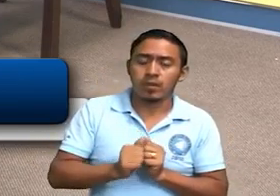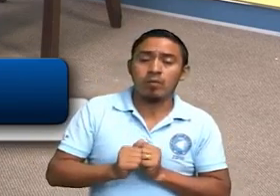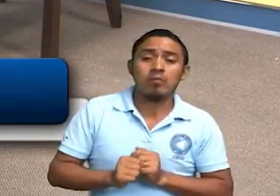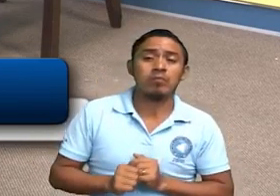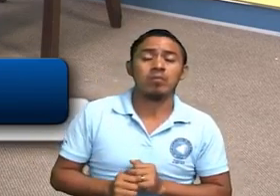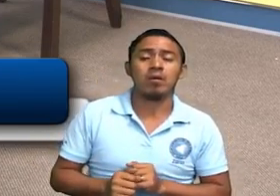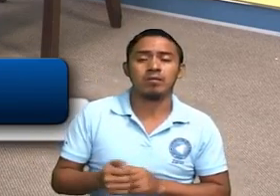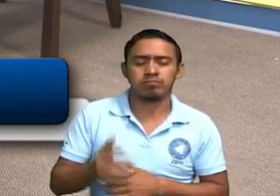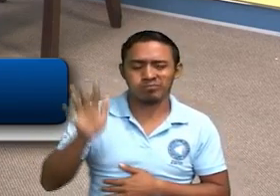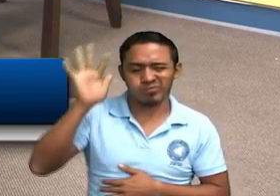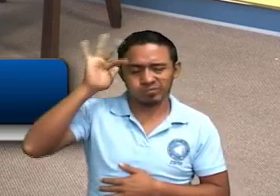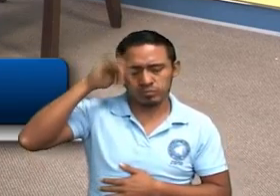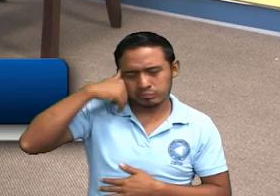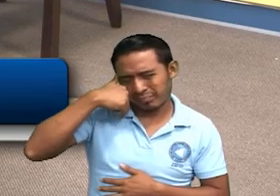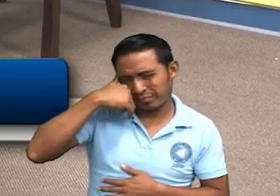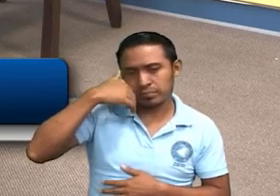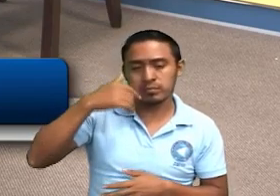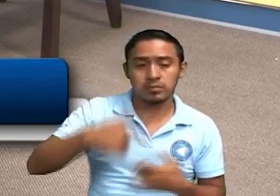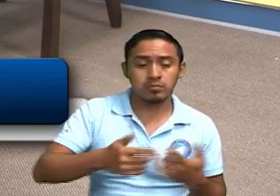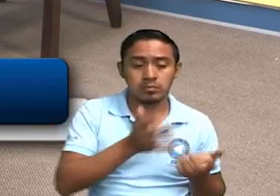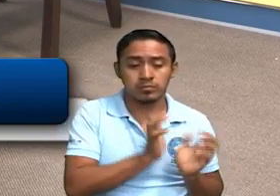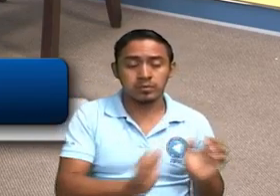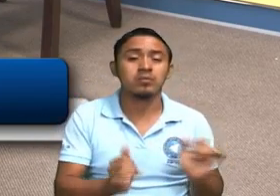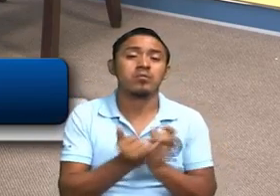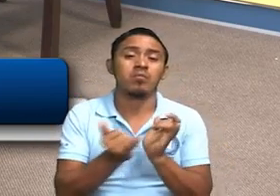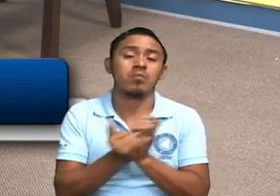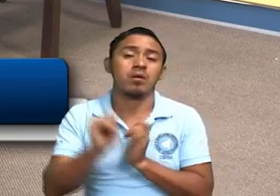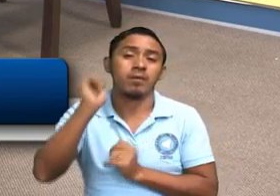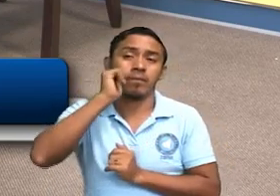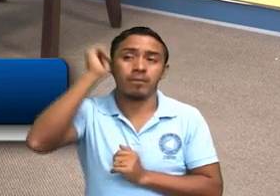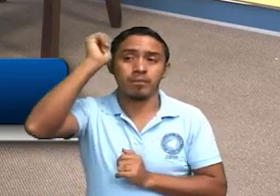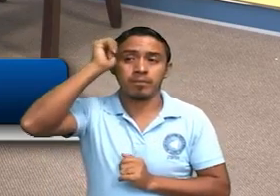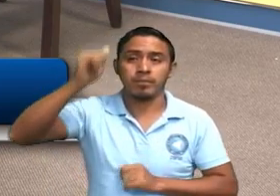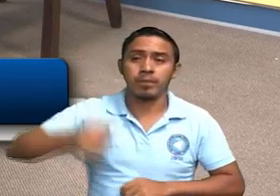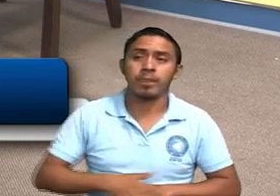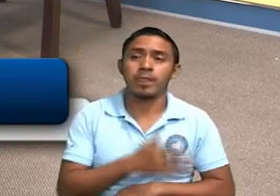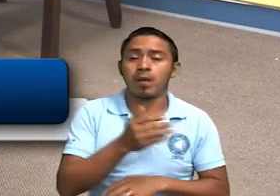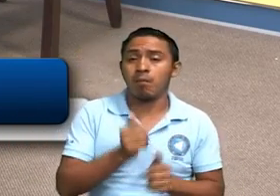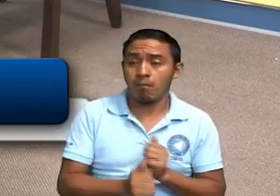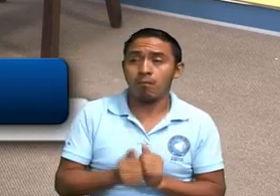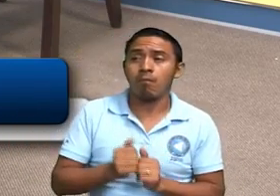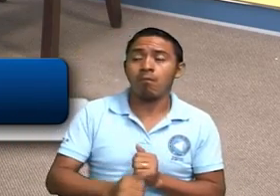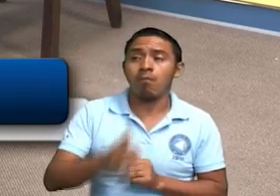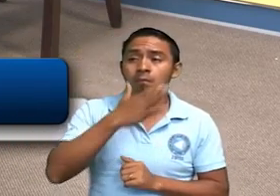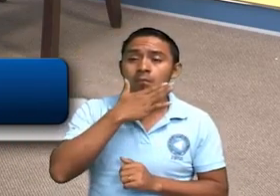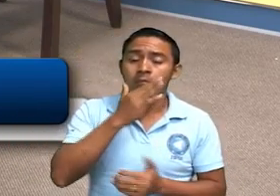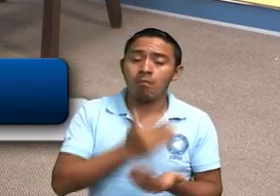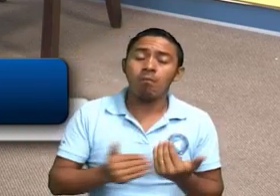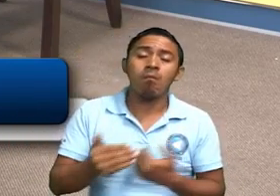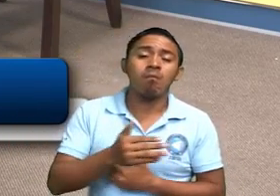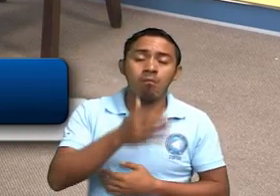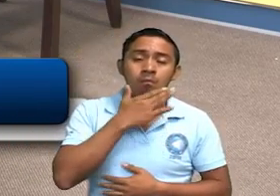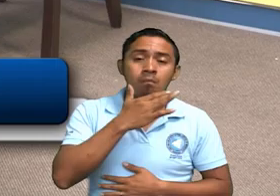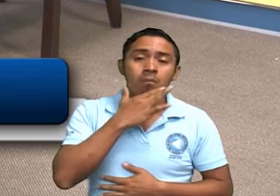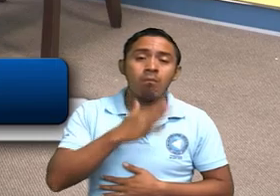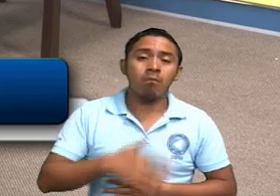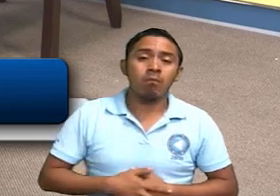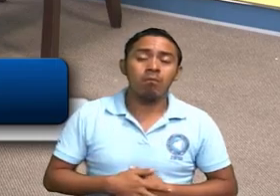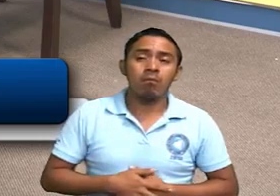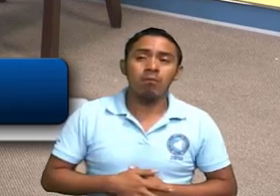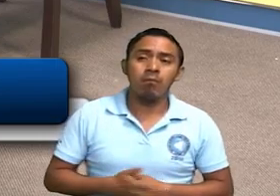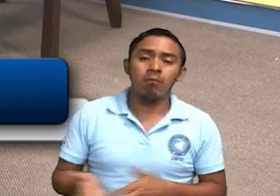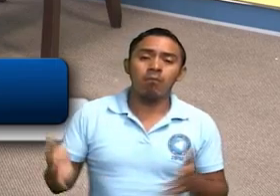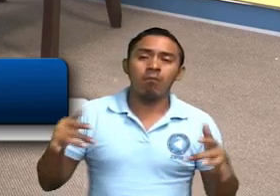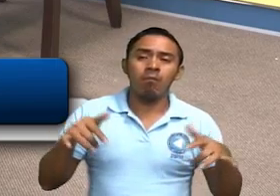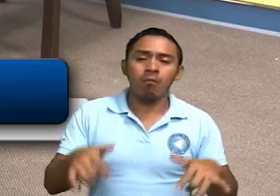en el paciente, ya tanto en niños como en adultos. Es un problema más grave. Un problema grave, sí. Sí. Ahora, por